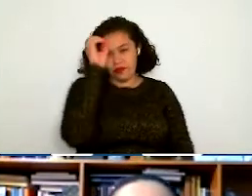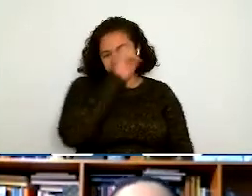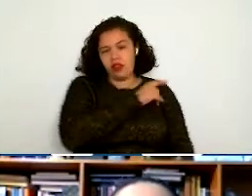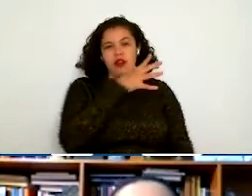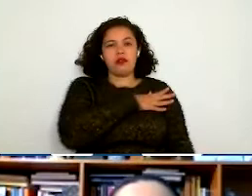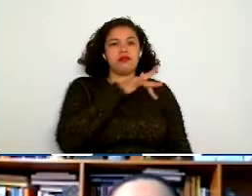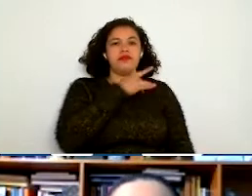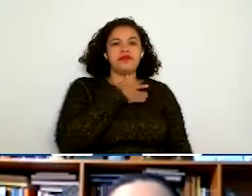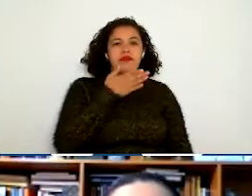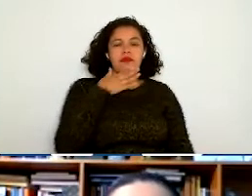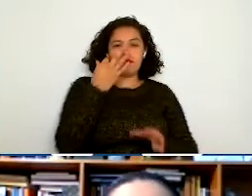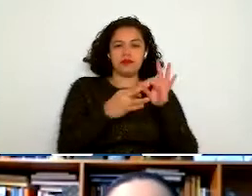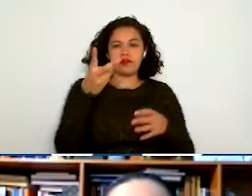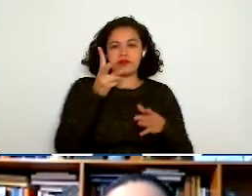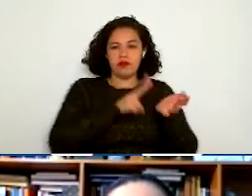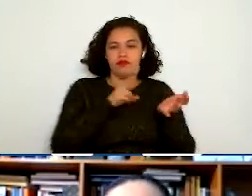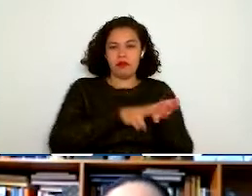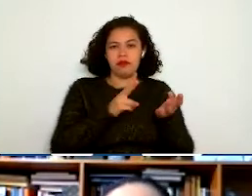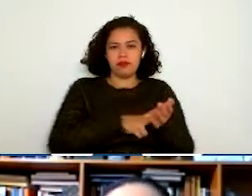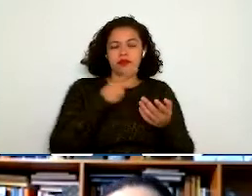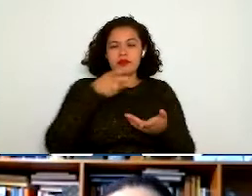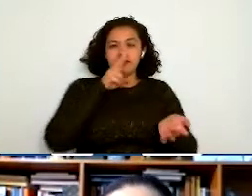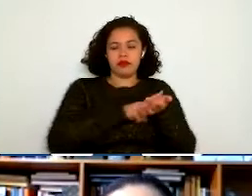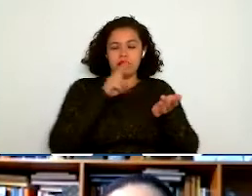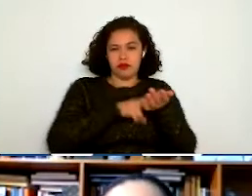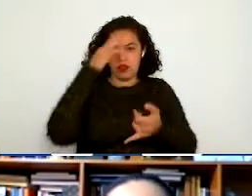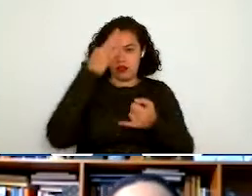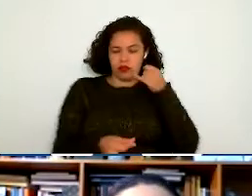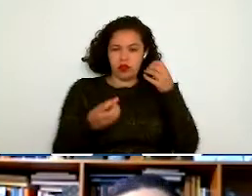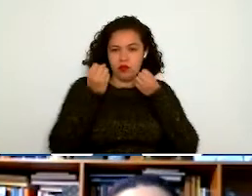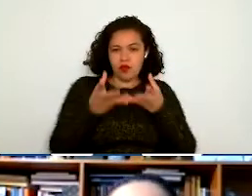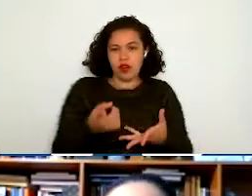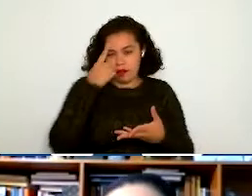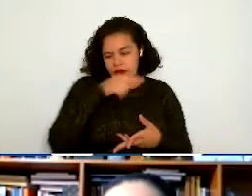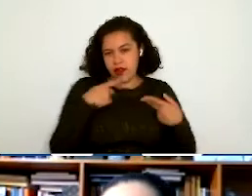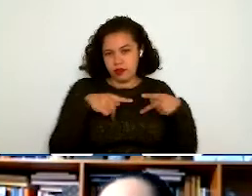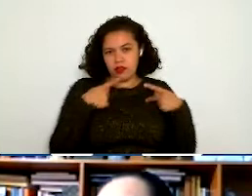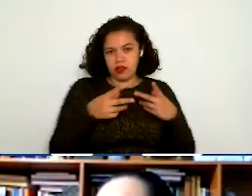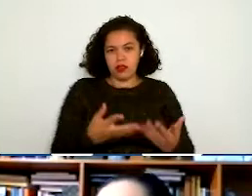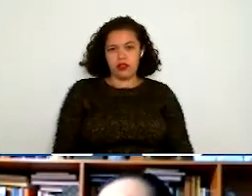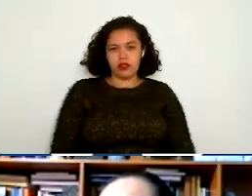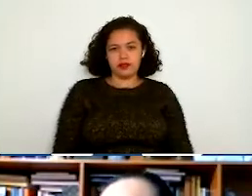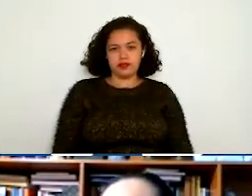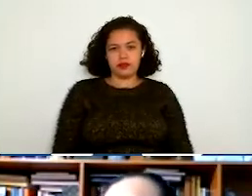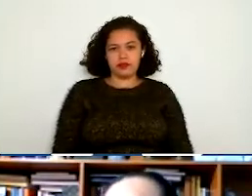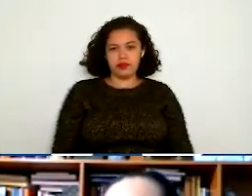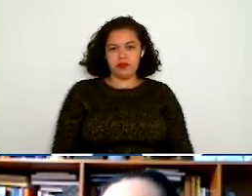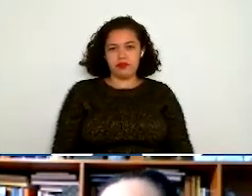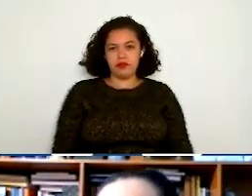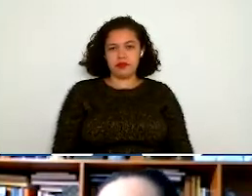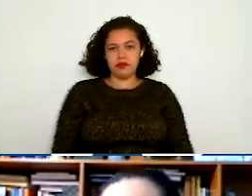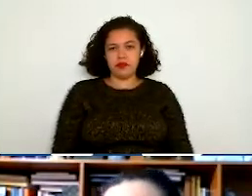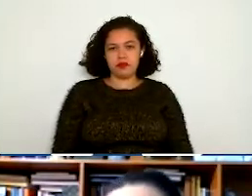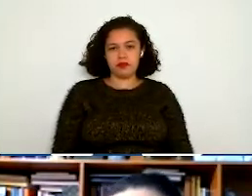se van a valorar, se le da ese valor último a la persona, obviamente para saber si la